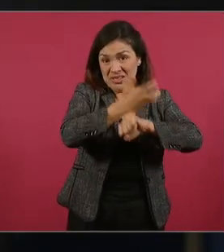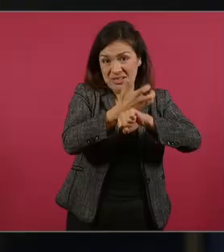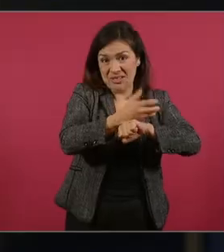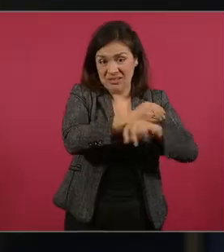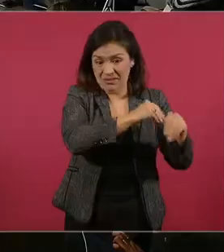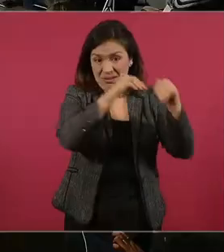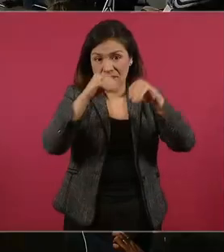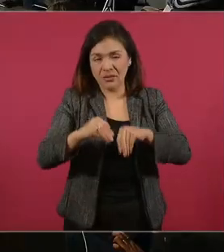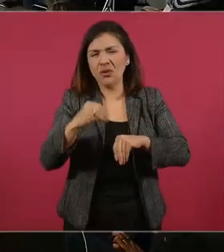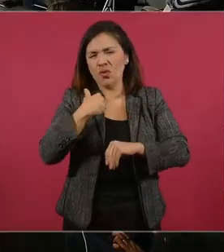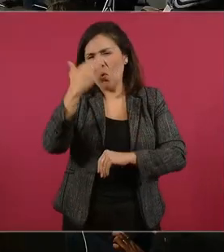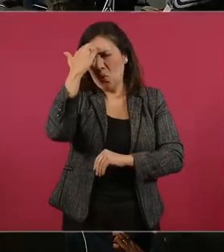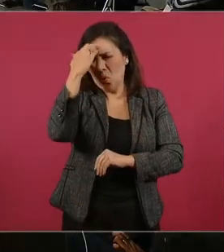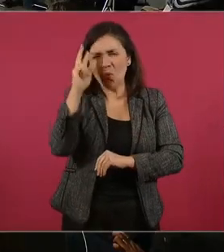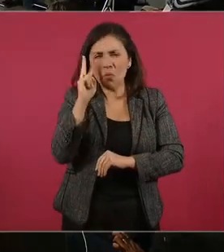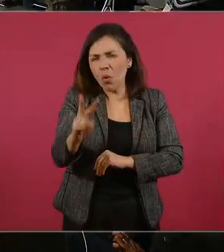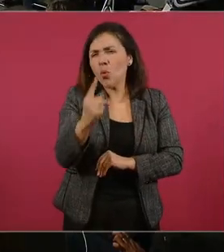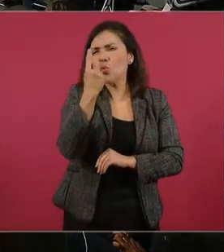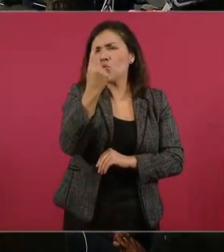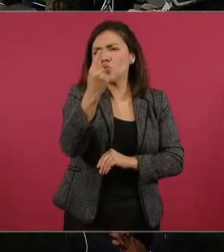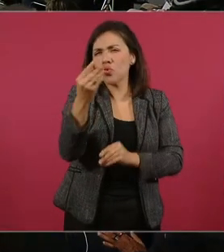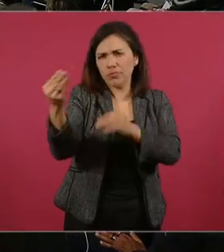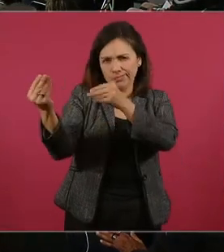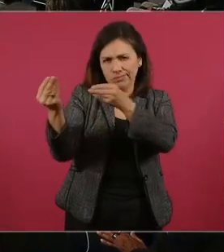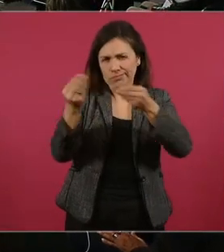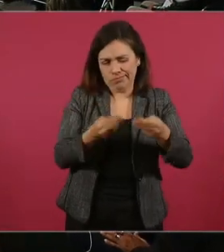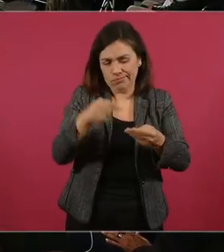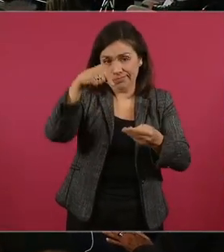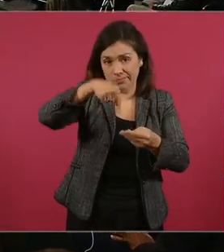cuando menos conozco uno,